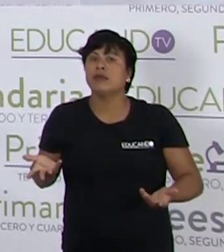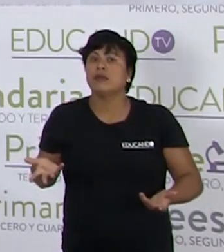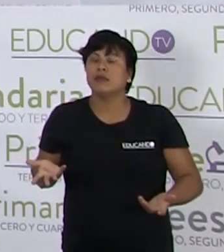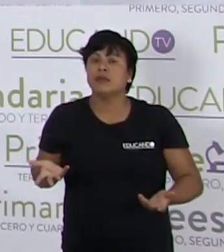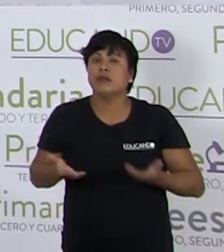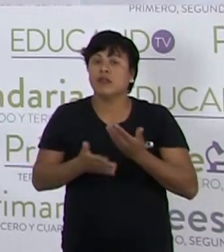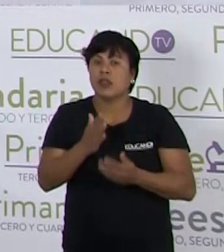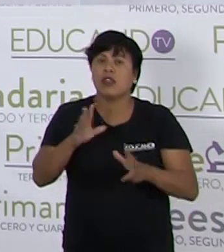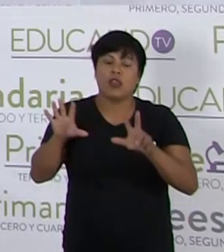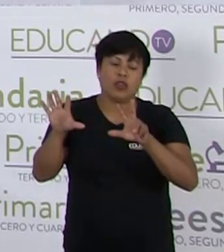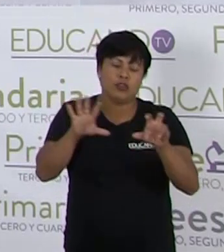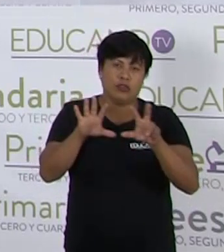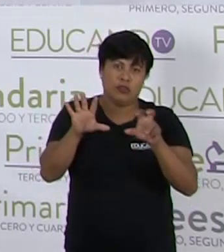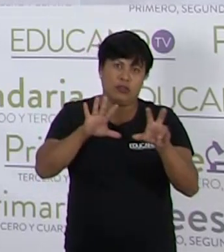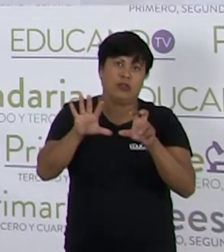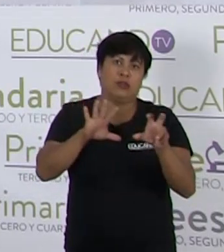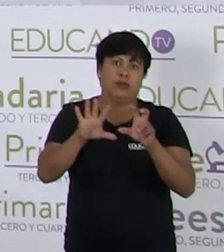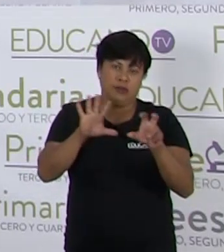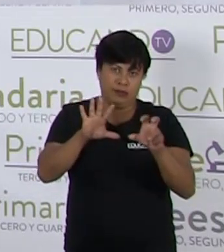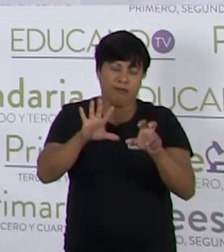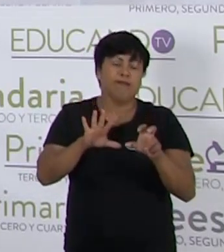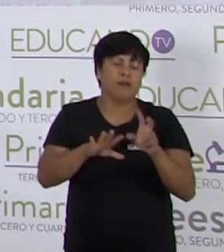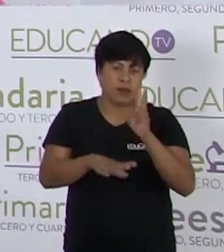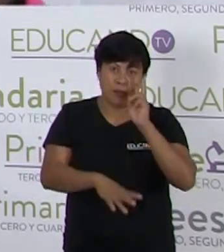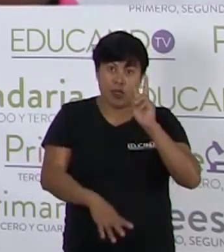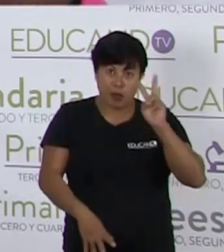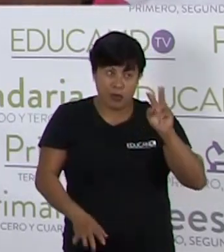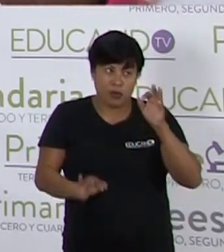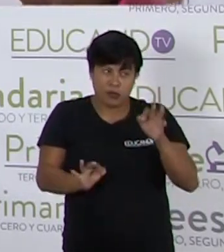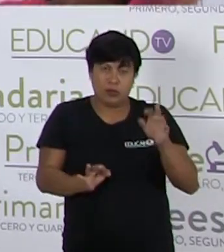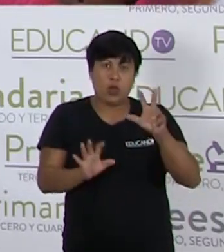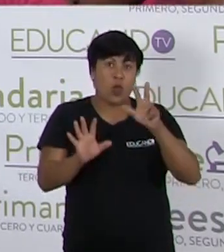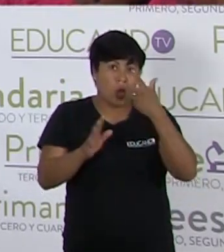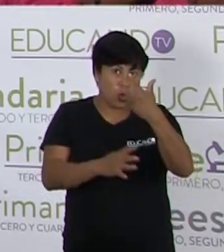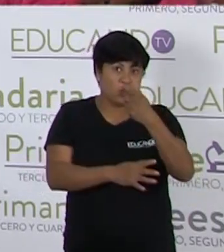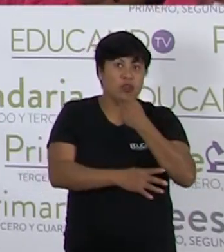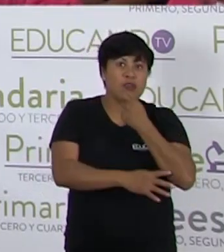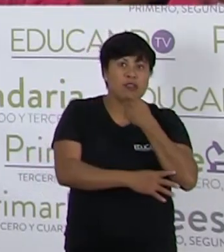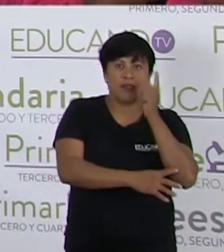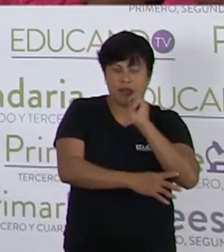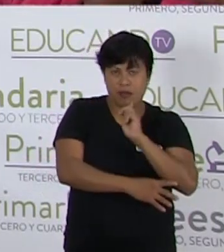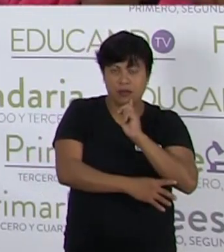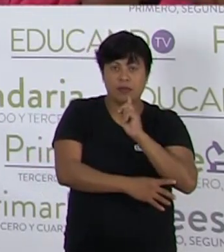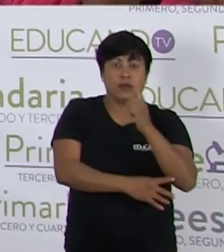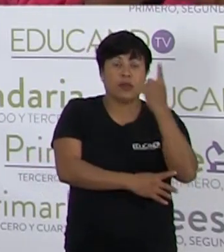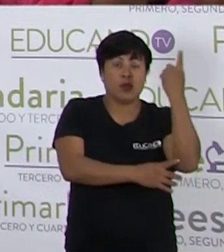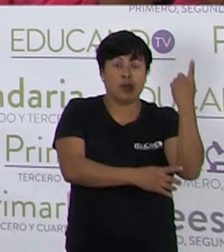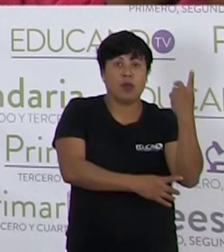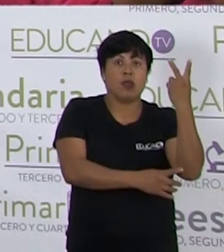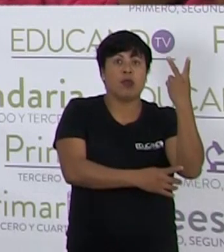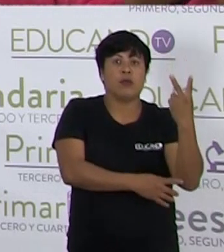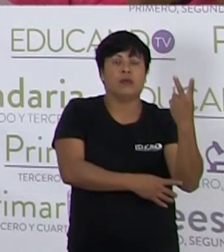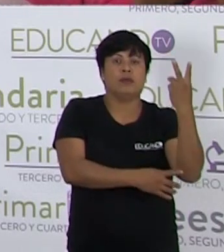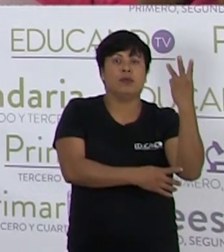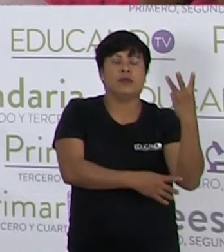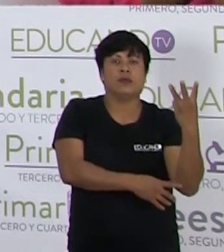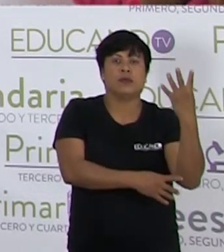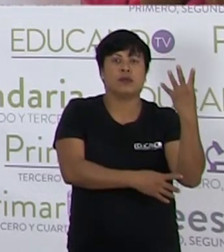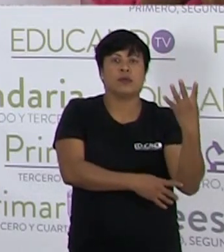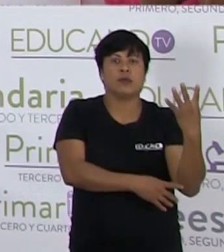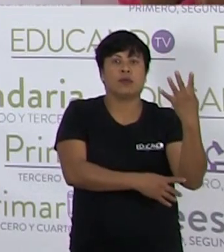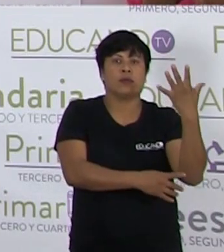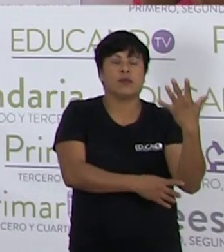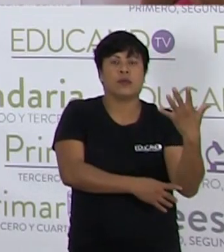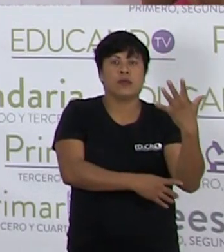Pues 800. Y veamos si tenemos 8 niñas. Tenemos 1, 2,